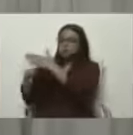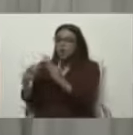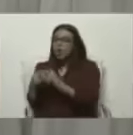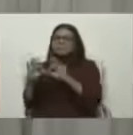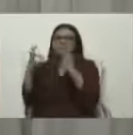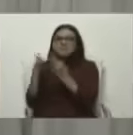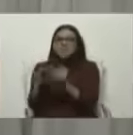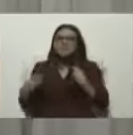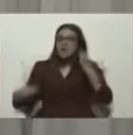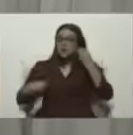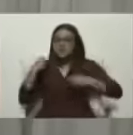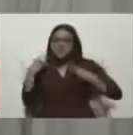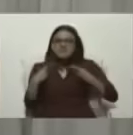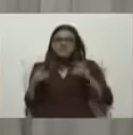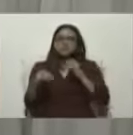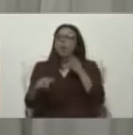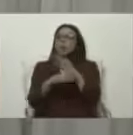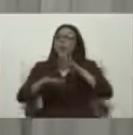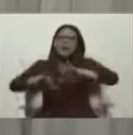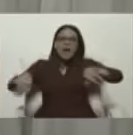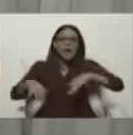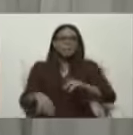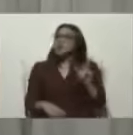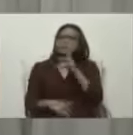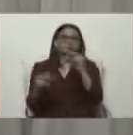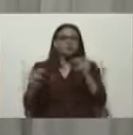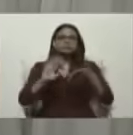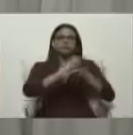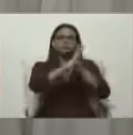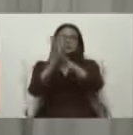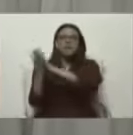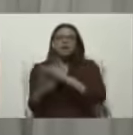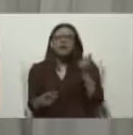tiene para irse a la playa, el tiempo que tiene para